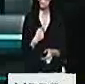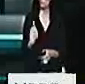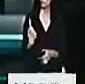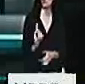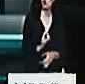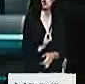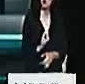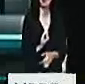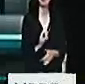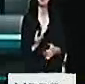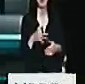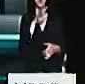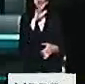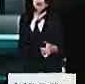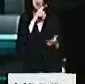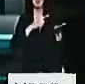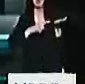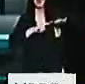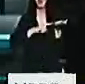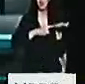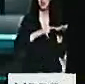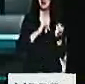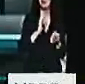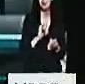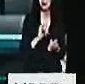ponemos, digamos, y usamos estas tecnologías